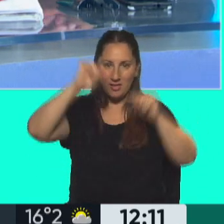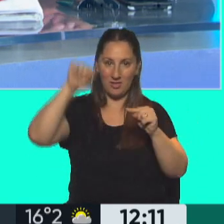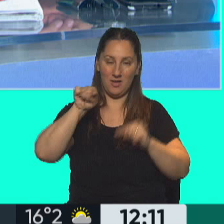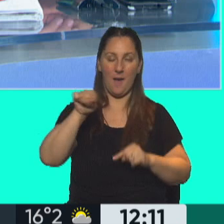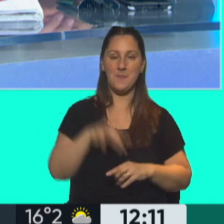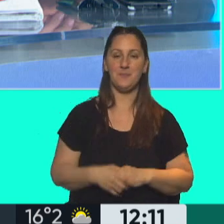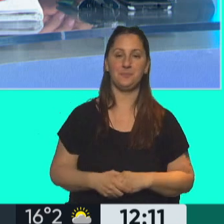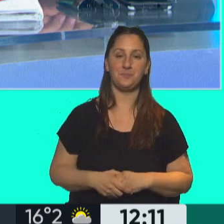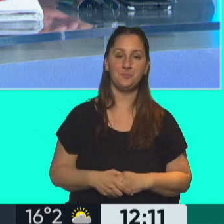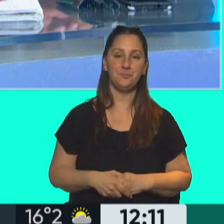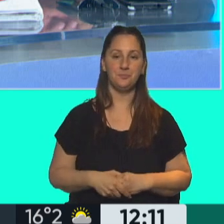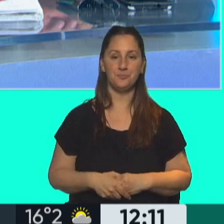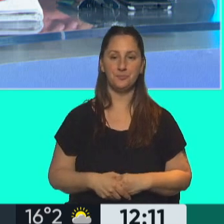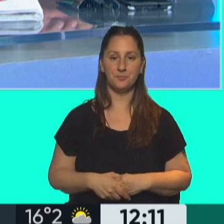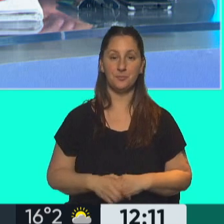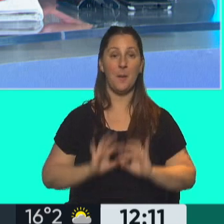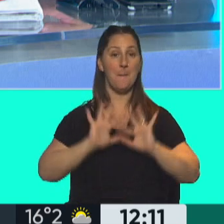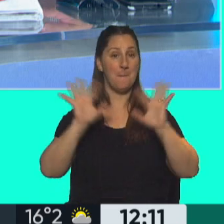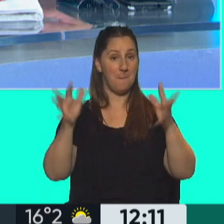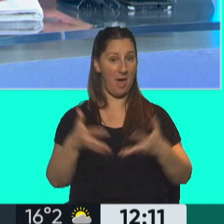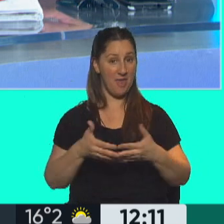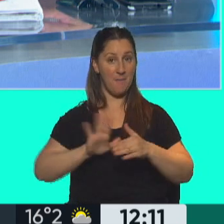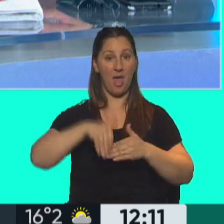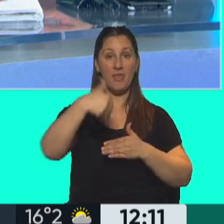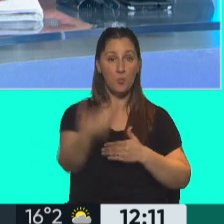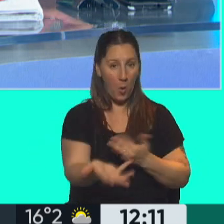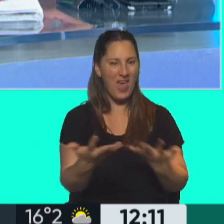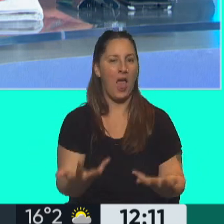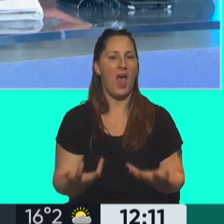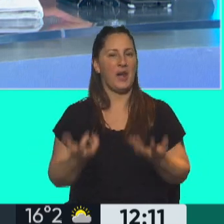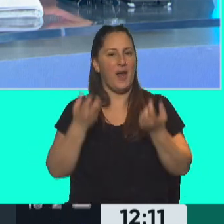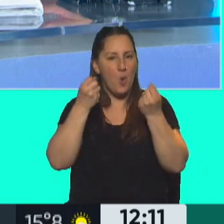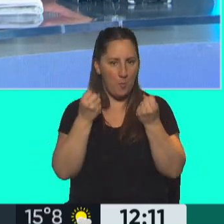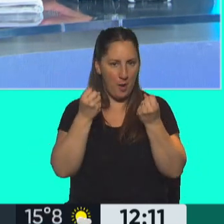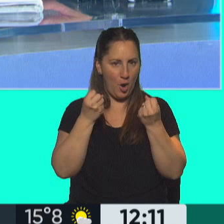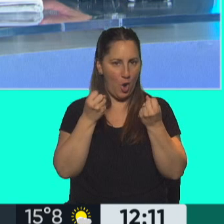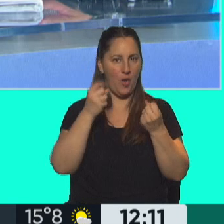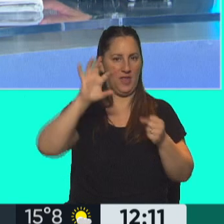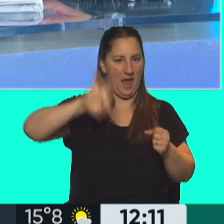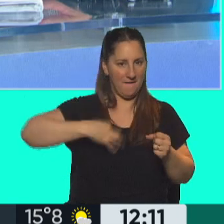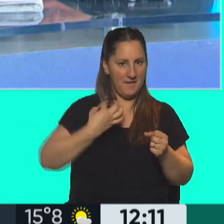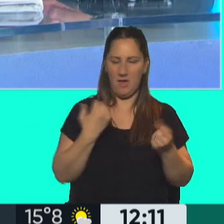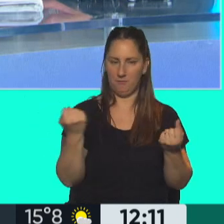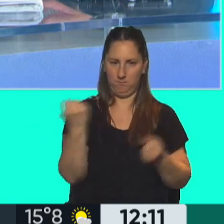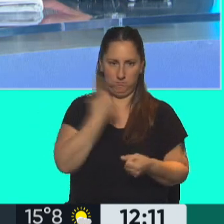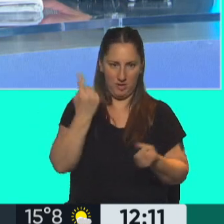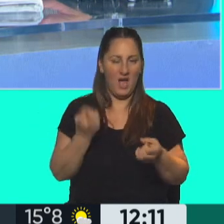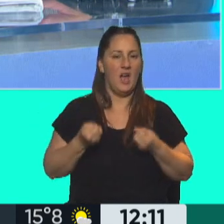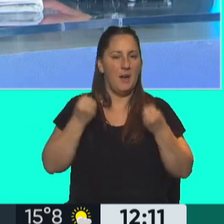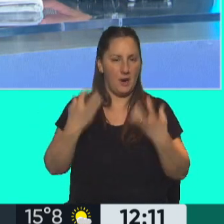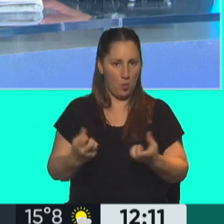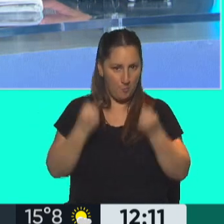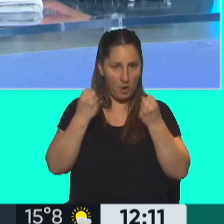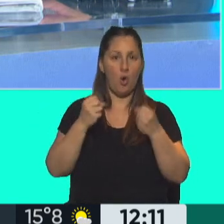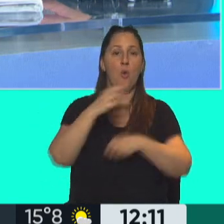después de la pandemia hubo una recuperación de las condiciones de vida muy fuerte y muy rápida, que